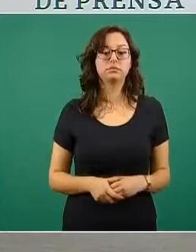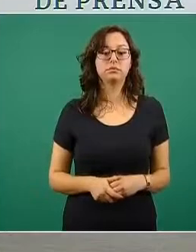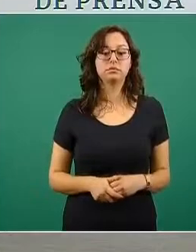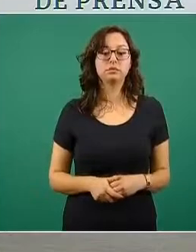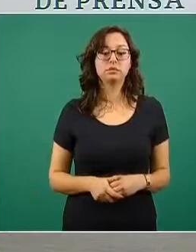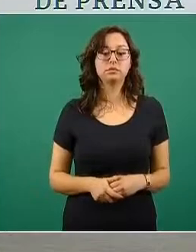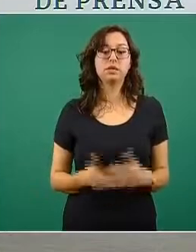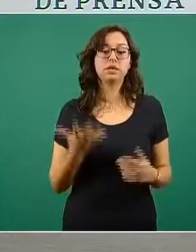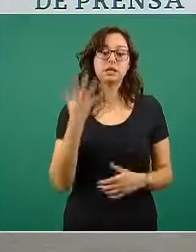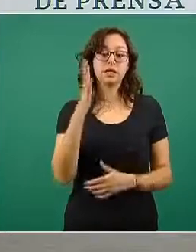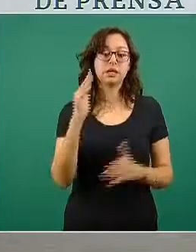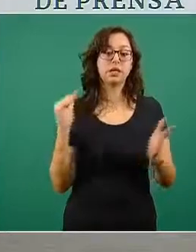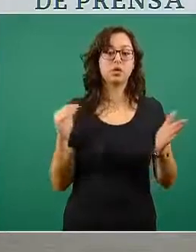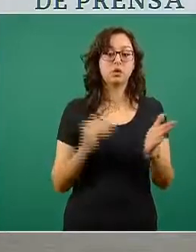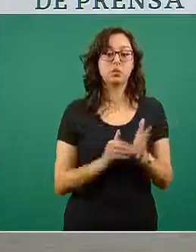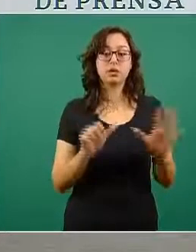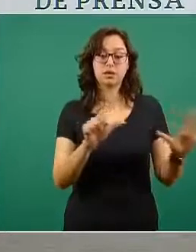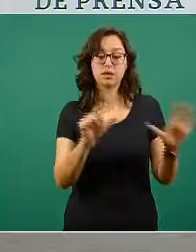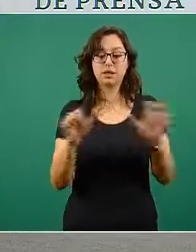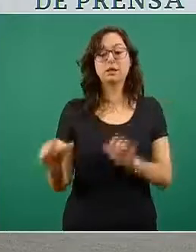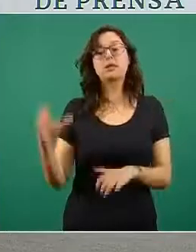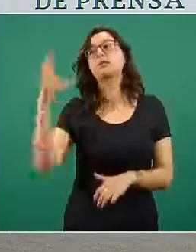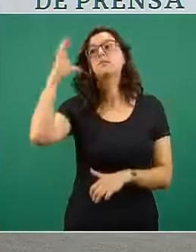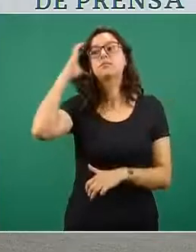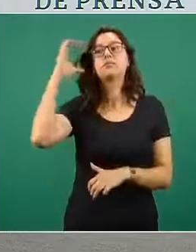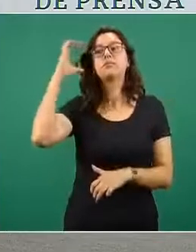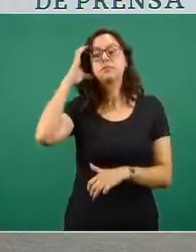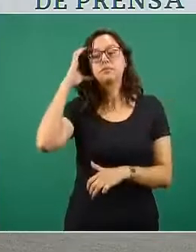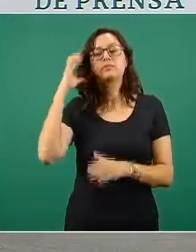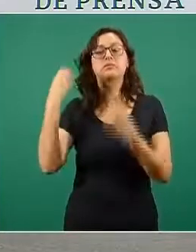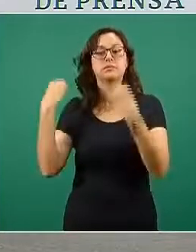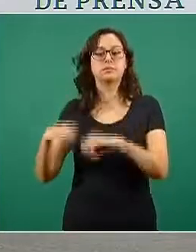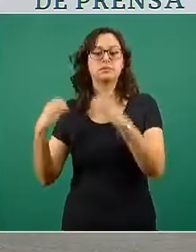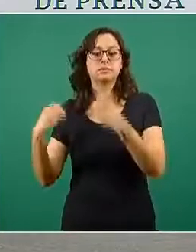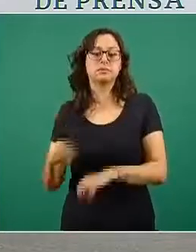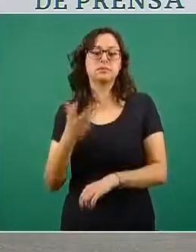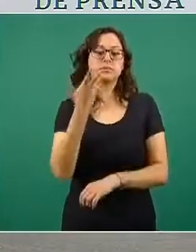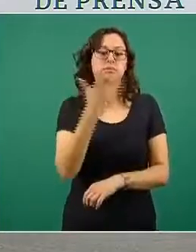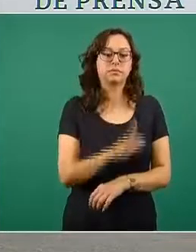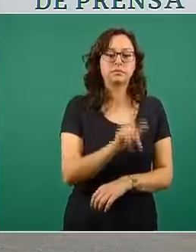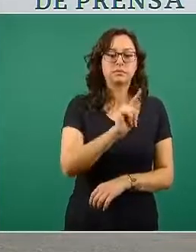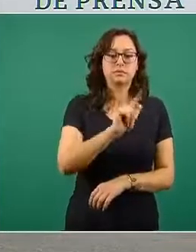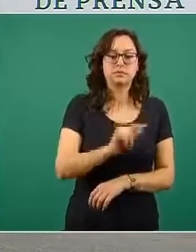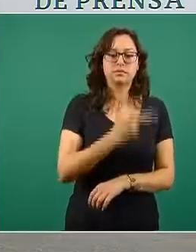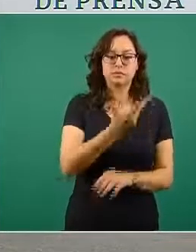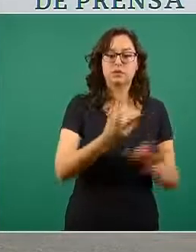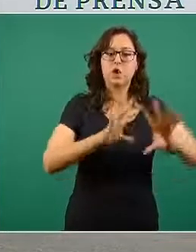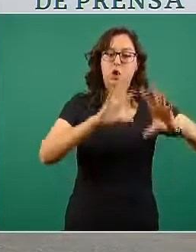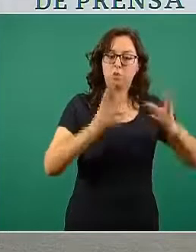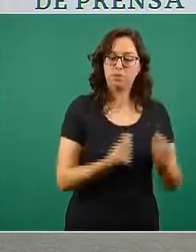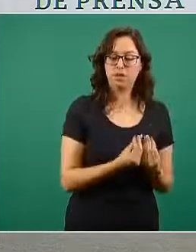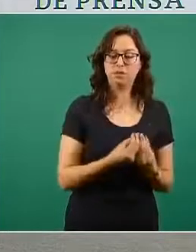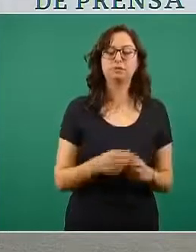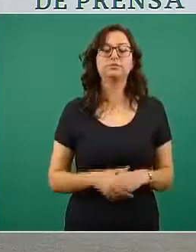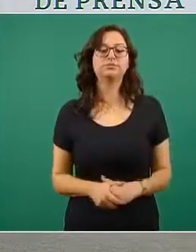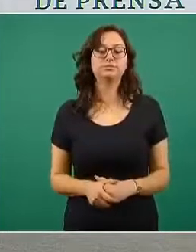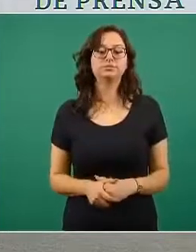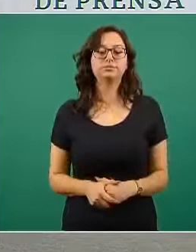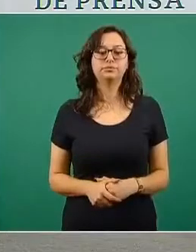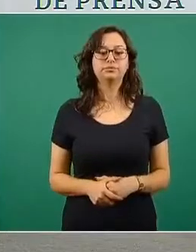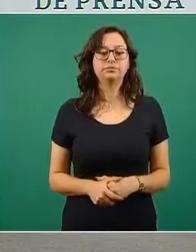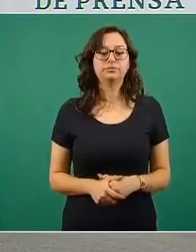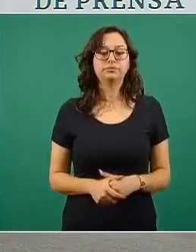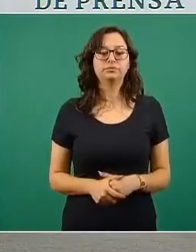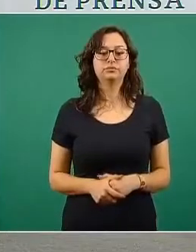de 5.616 camas de las 10.768 que se tienen a nivel nacional.